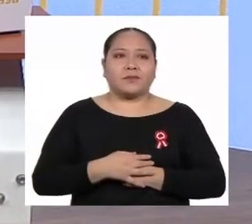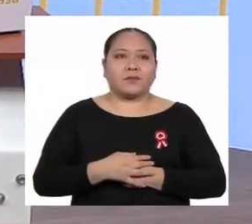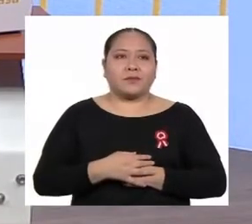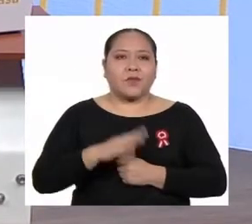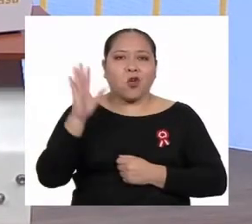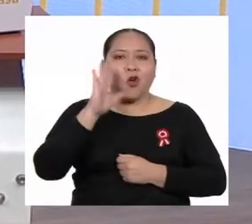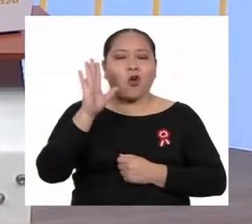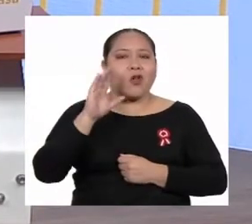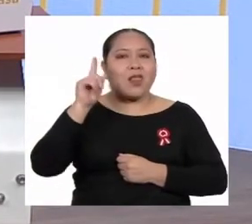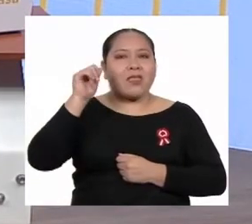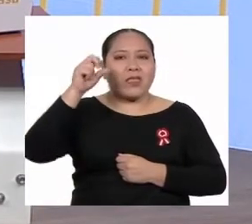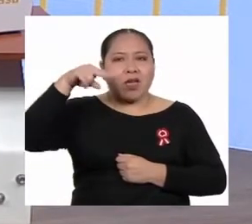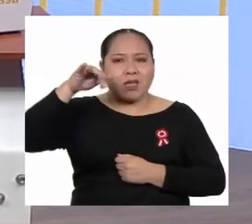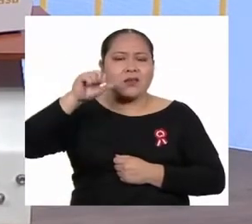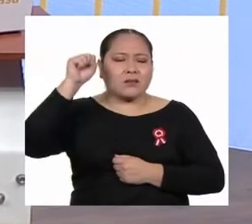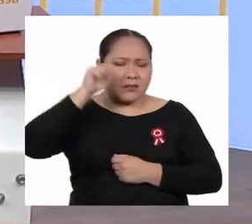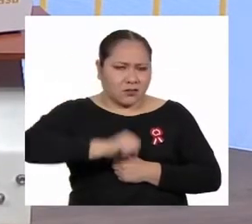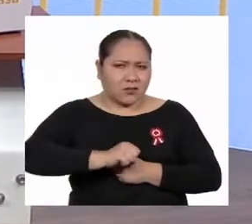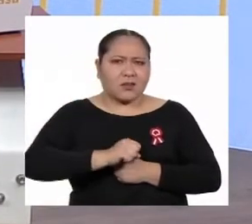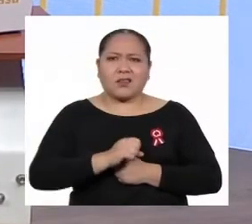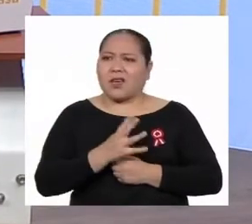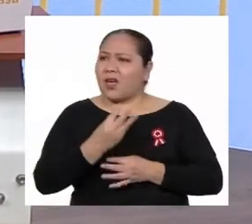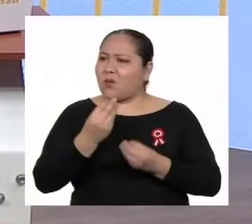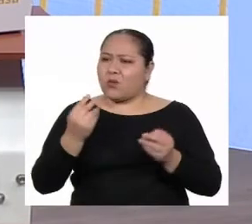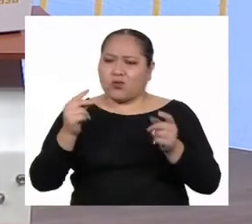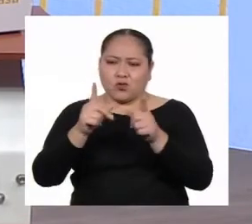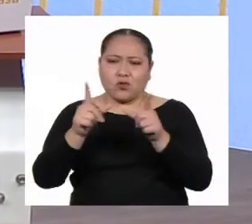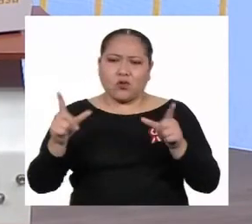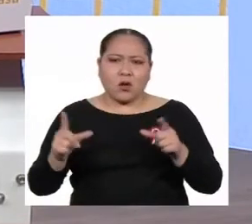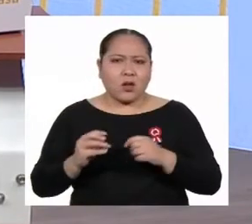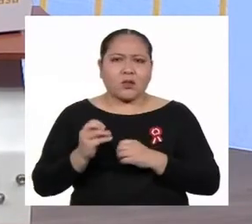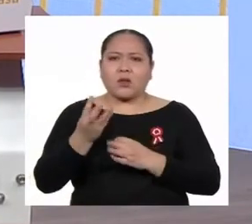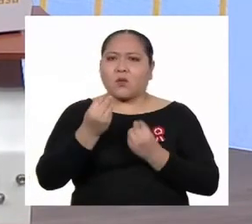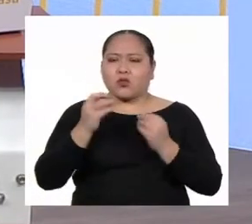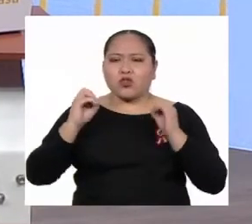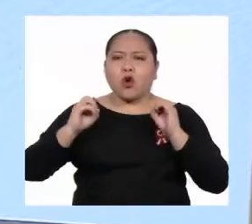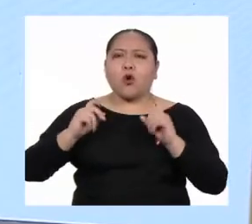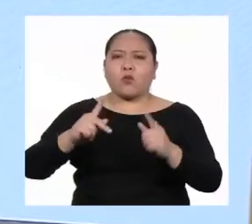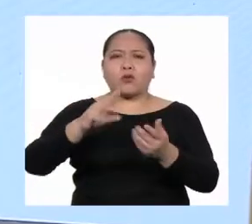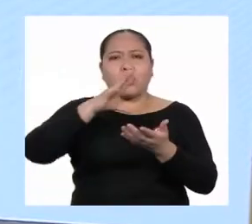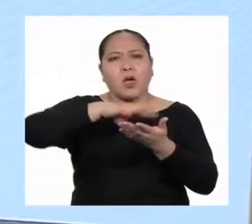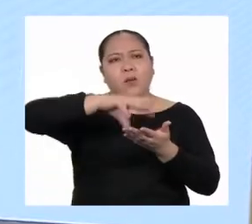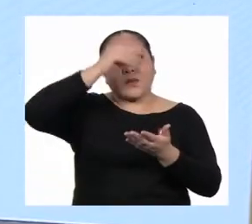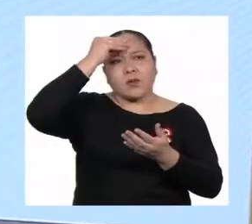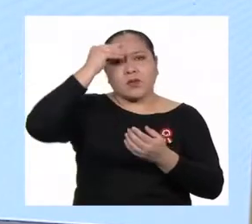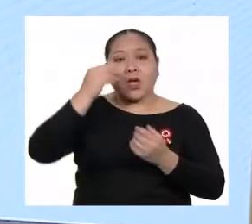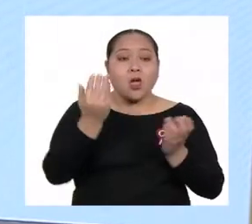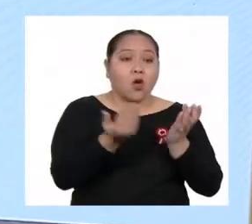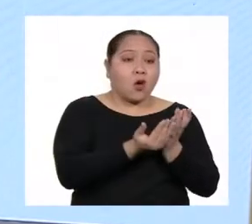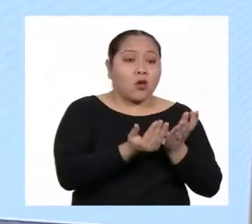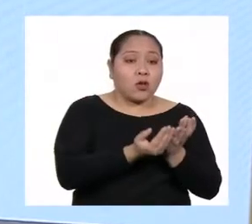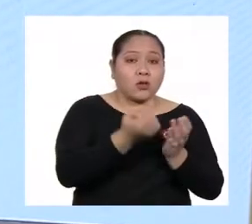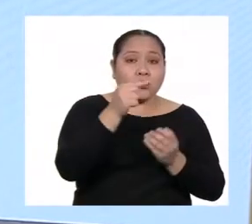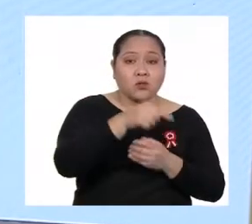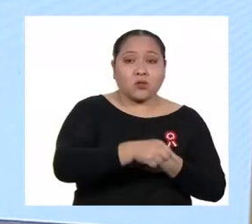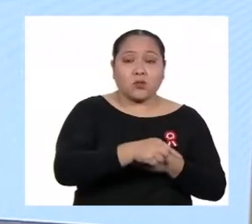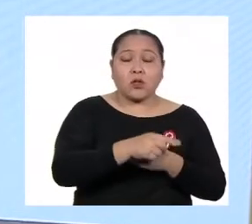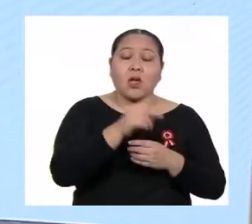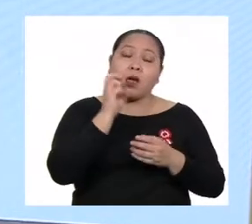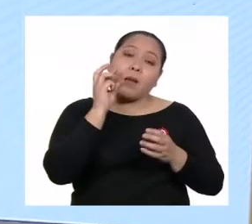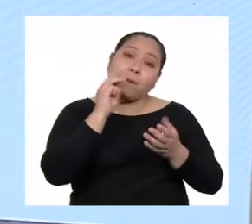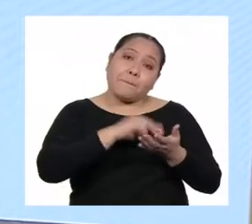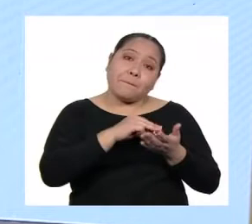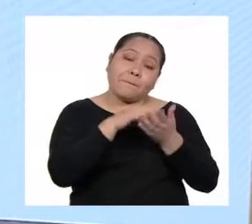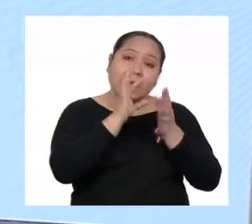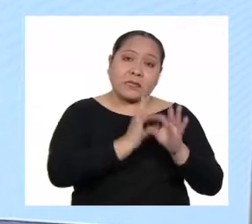Hola, Tania. Claro que sí, existen muchas oportunidades de aprender. La escuela es tal vez una de las más